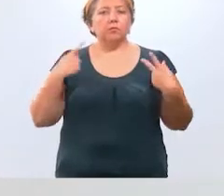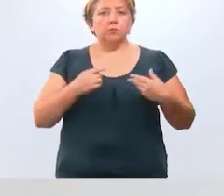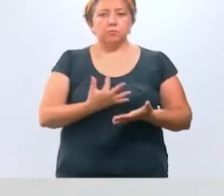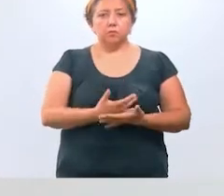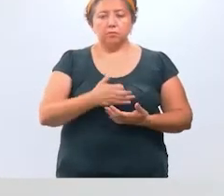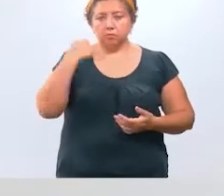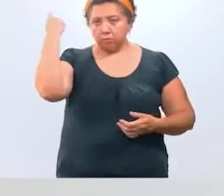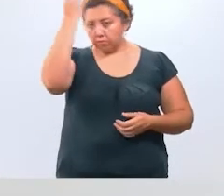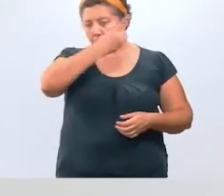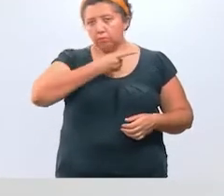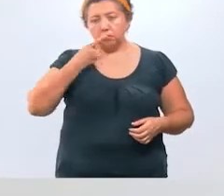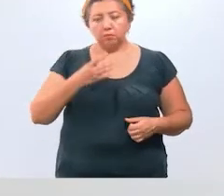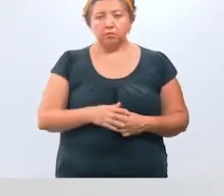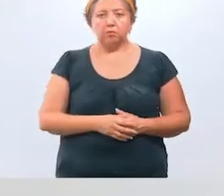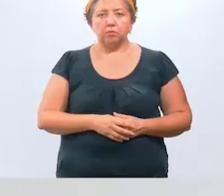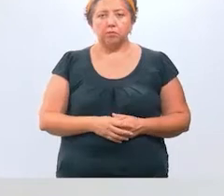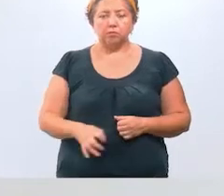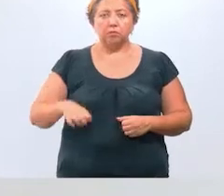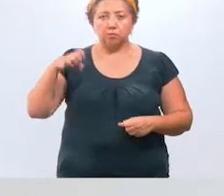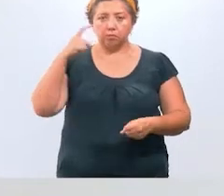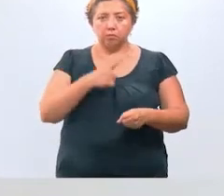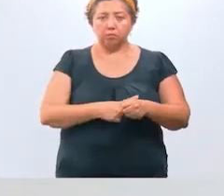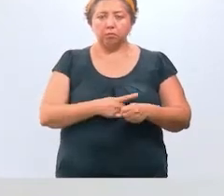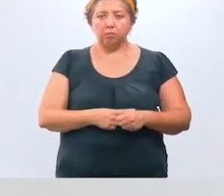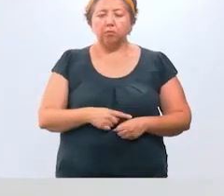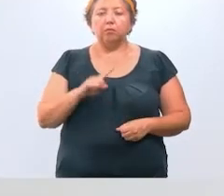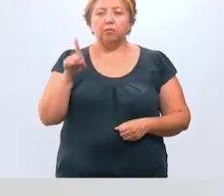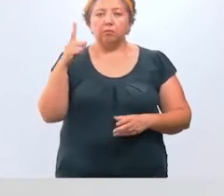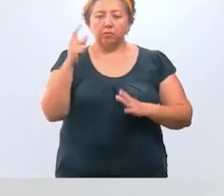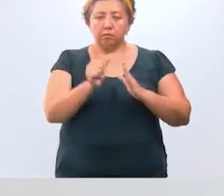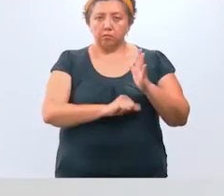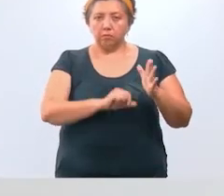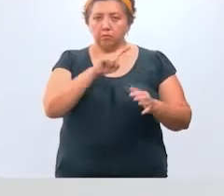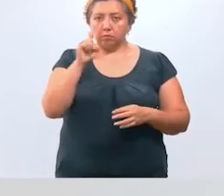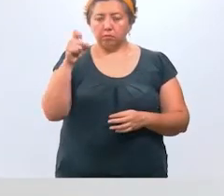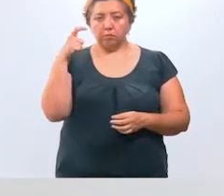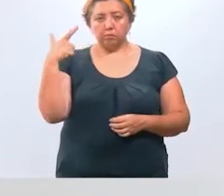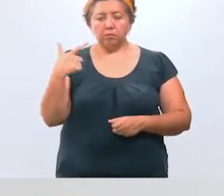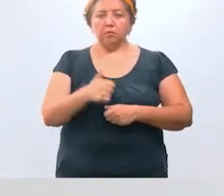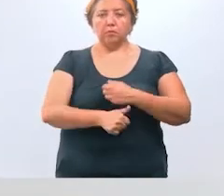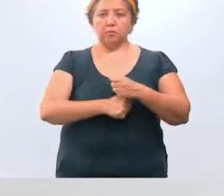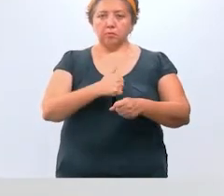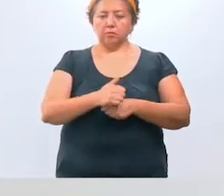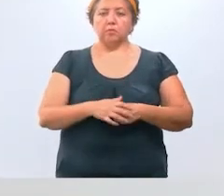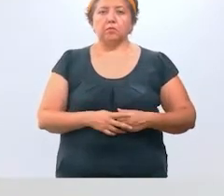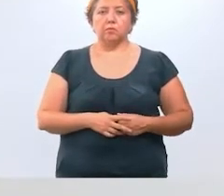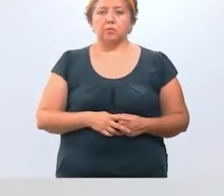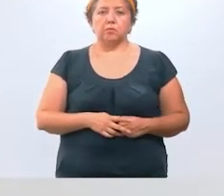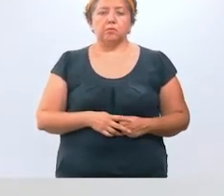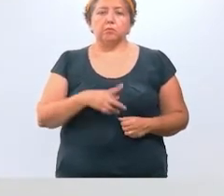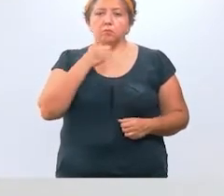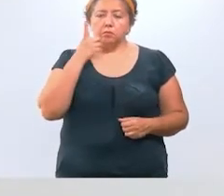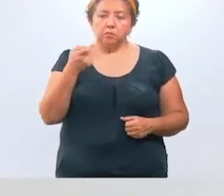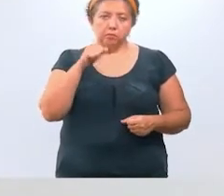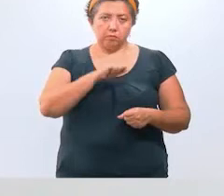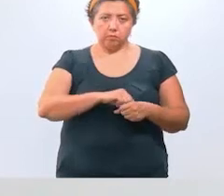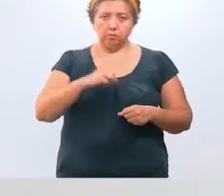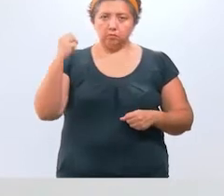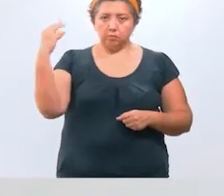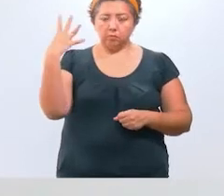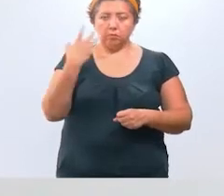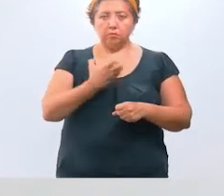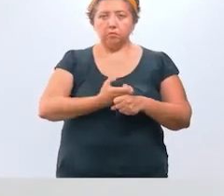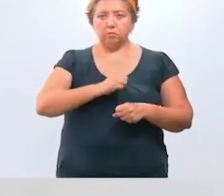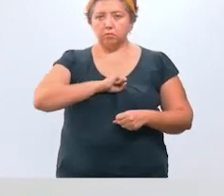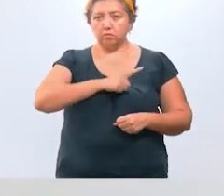otros pacientes a la espera de diagnóstico. El rango de edad de los casos es de 1 mes a 107 años. Los indicadores semanales